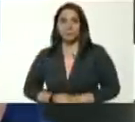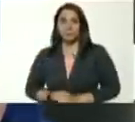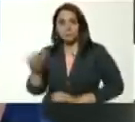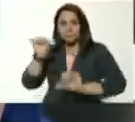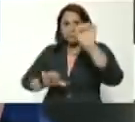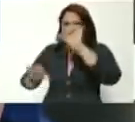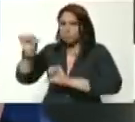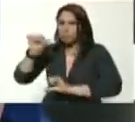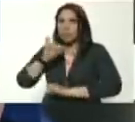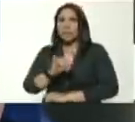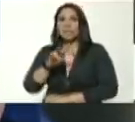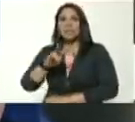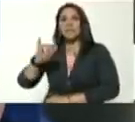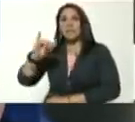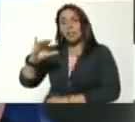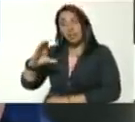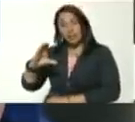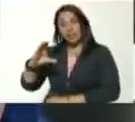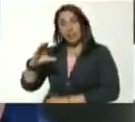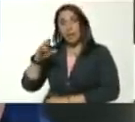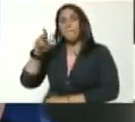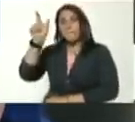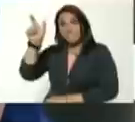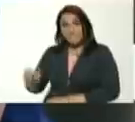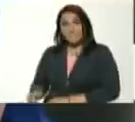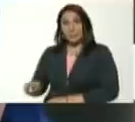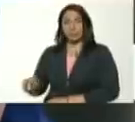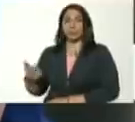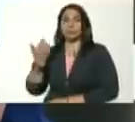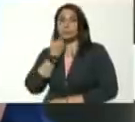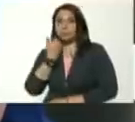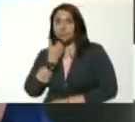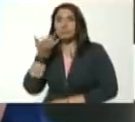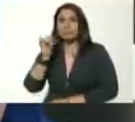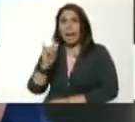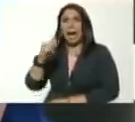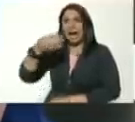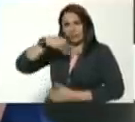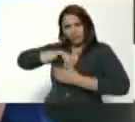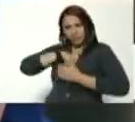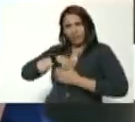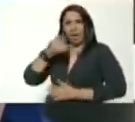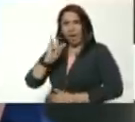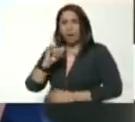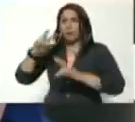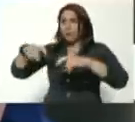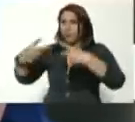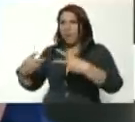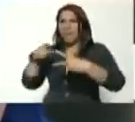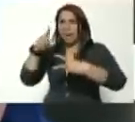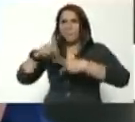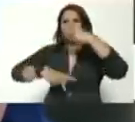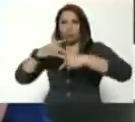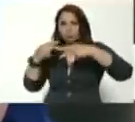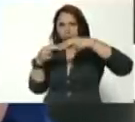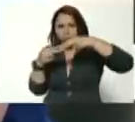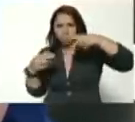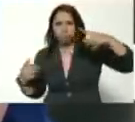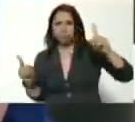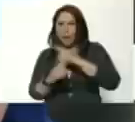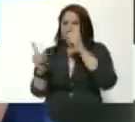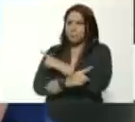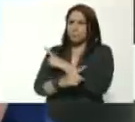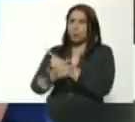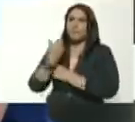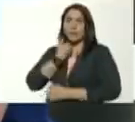en el IBIC, en los pacientes en los que se confirmó la expresión de la variante del virus. El proceso de mutación en los virus es un proceso normal